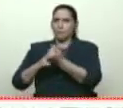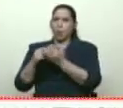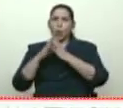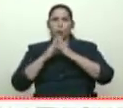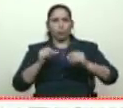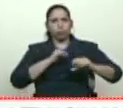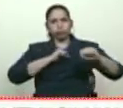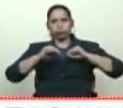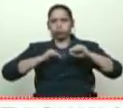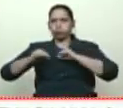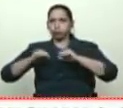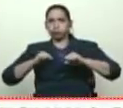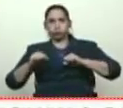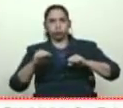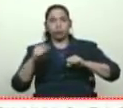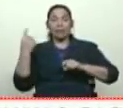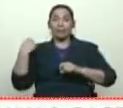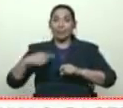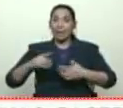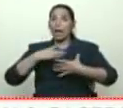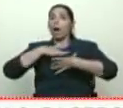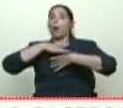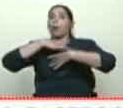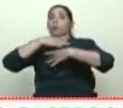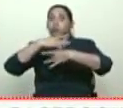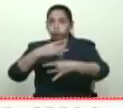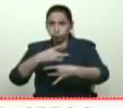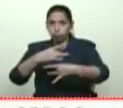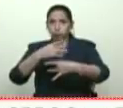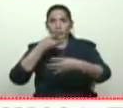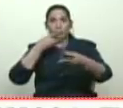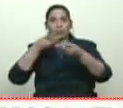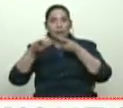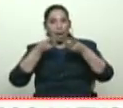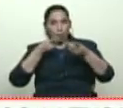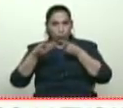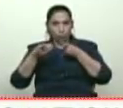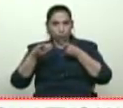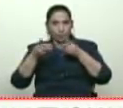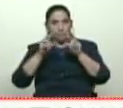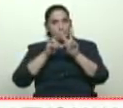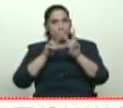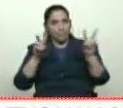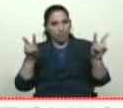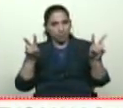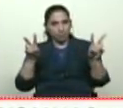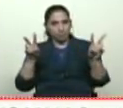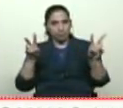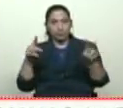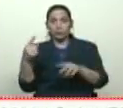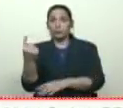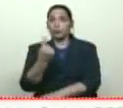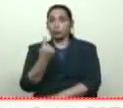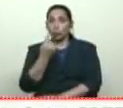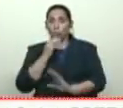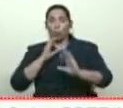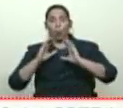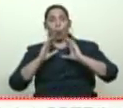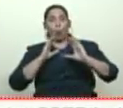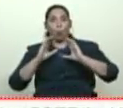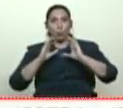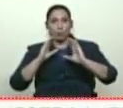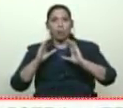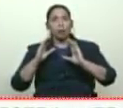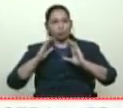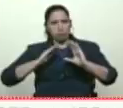acción que tenga como intencionalidad el diálogo, la paz. Solo conversando nos podemos